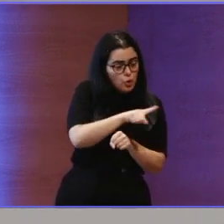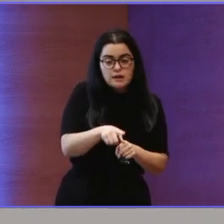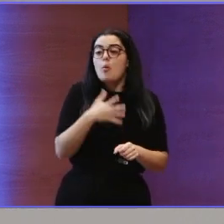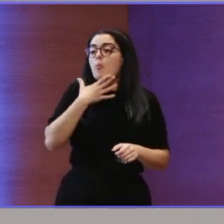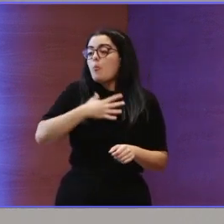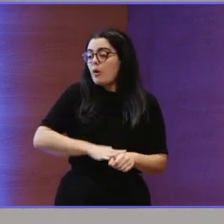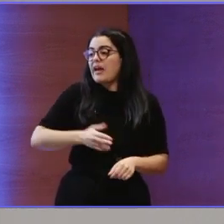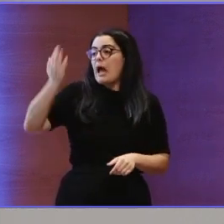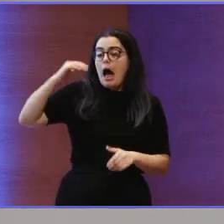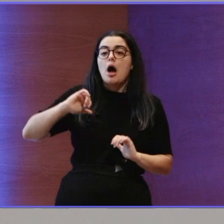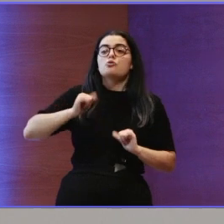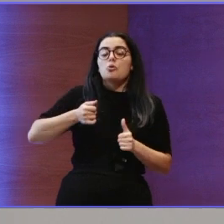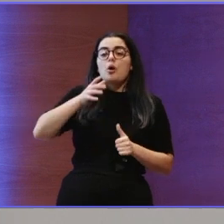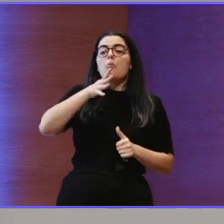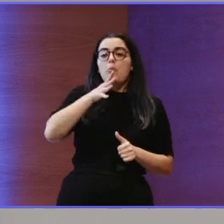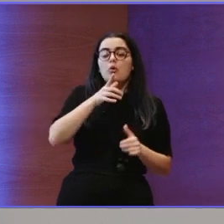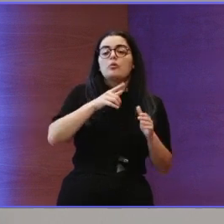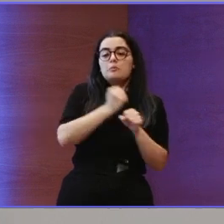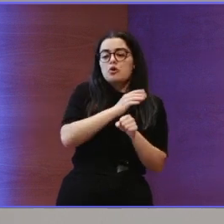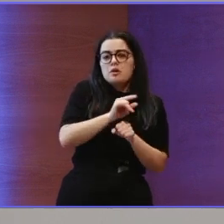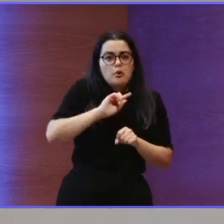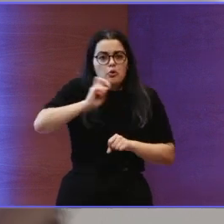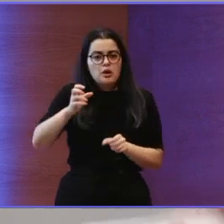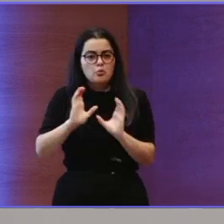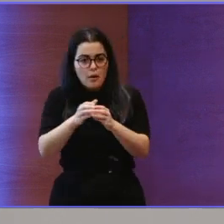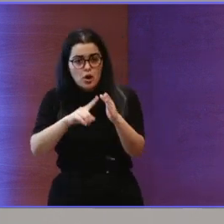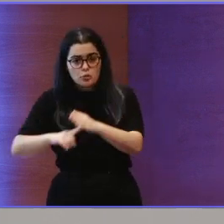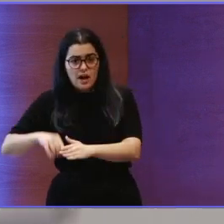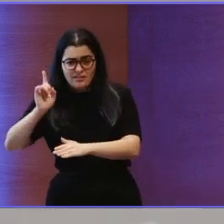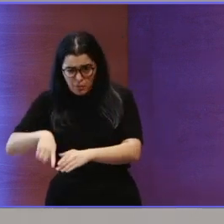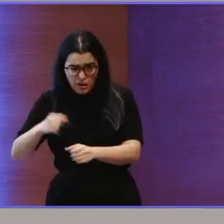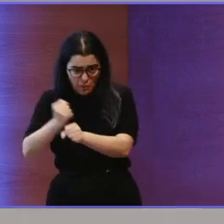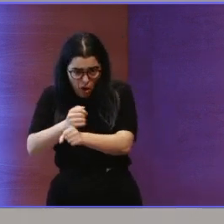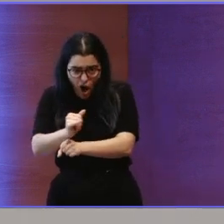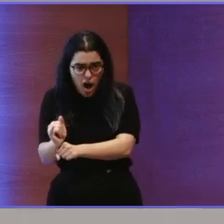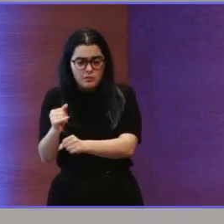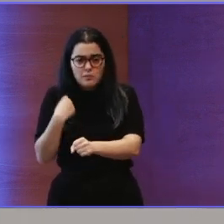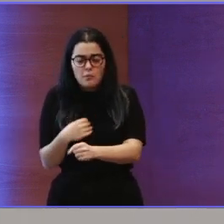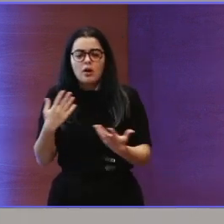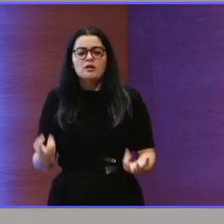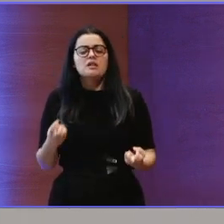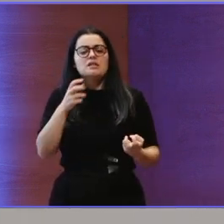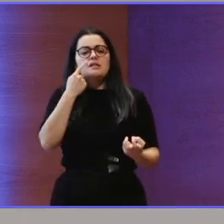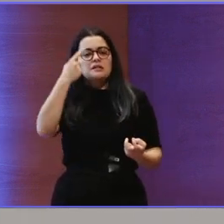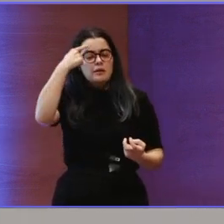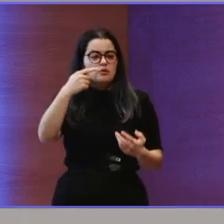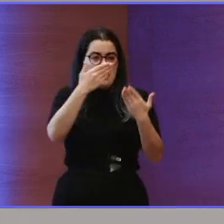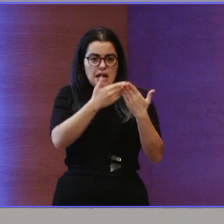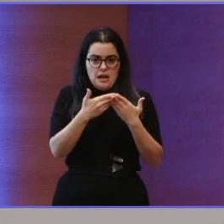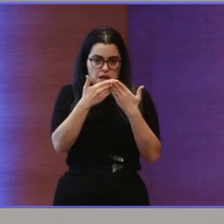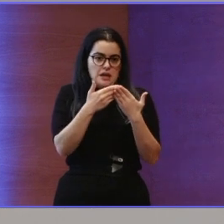tiene que ver con el empleo hay población excluida que ya está trabajando bueno todo lo que ya sabemos de lo que la investigación la exclusión nos da